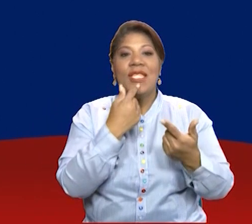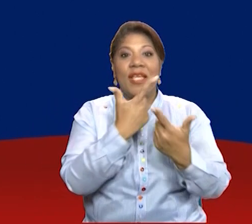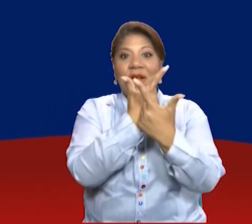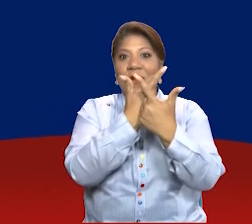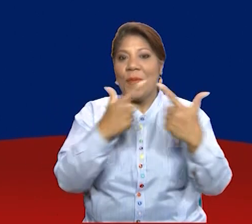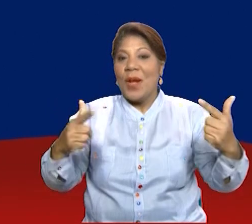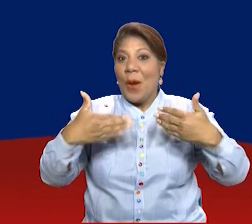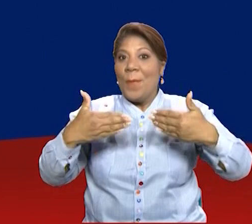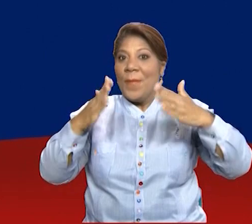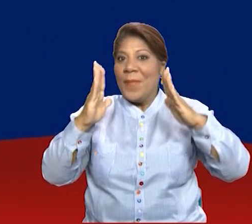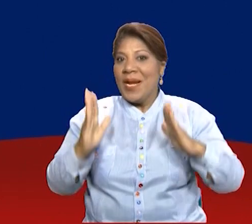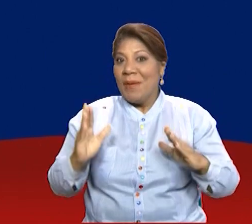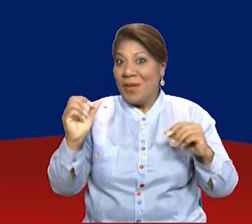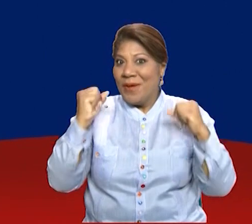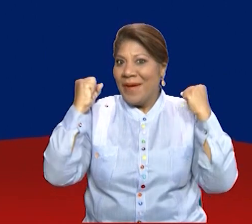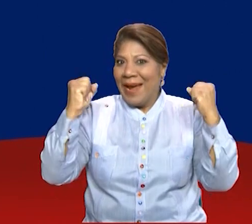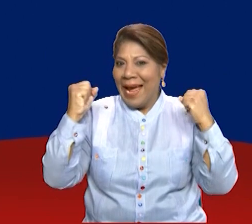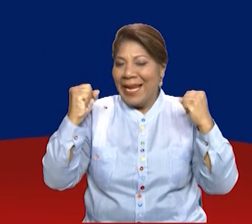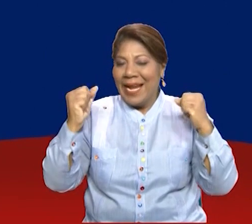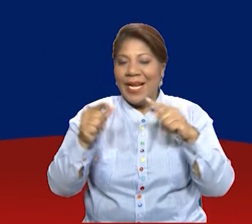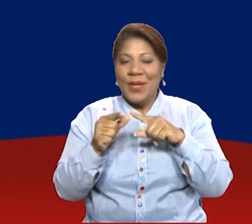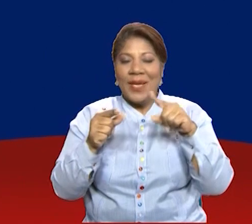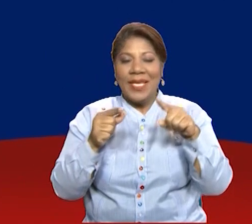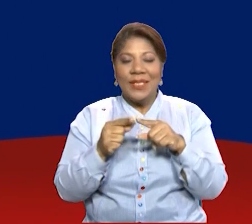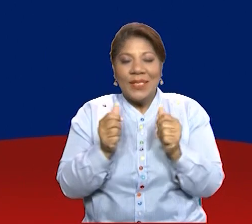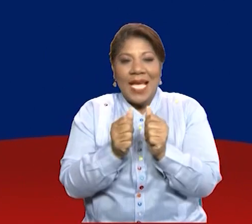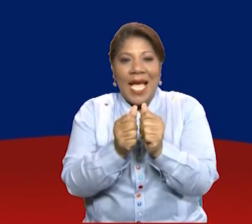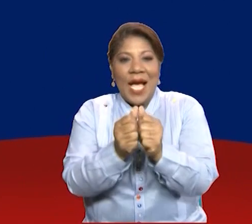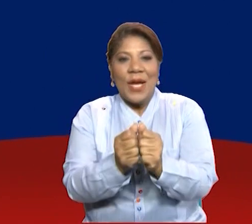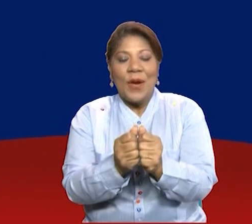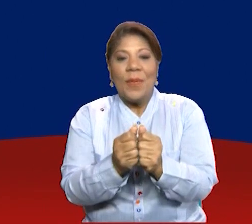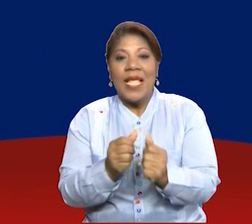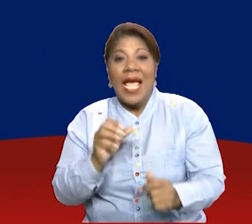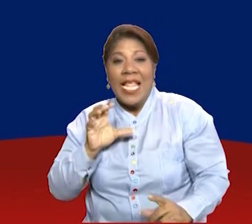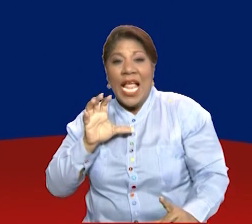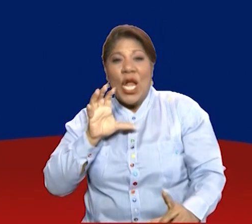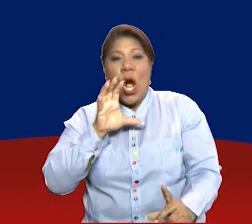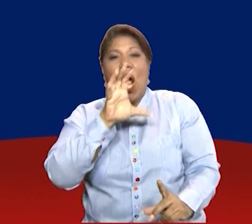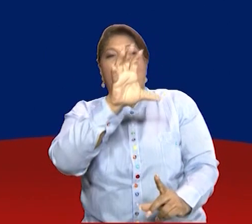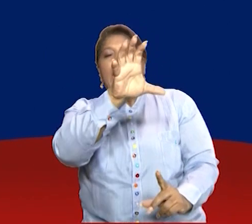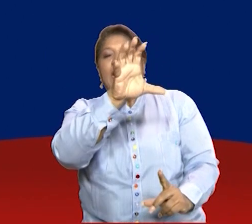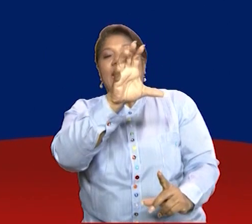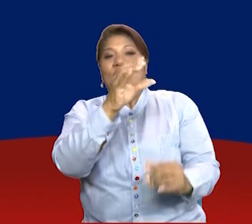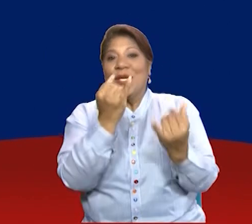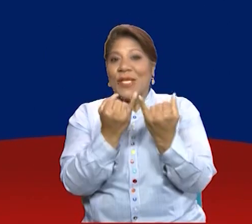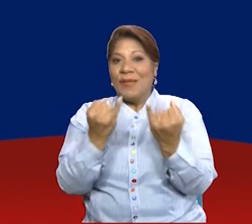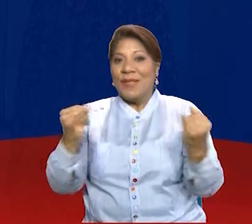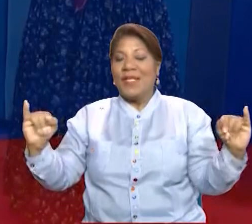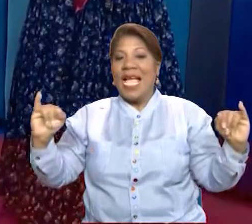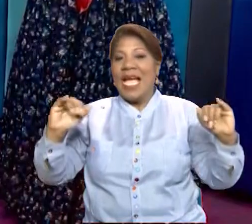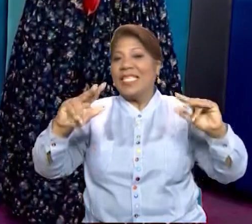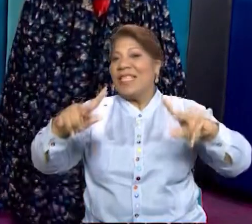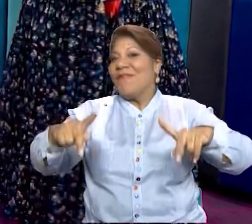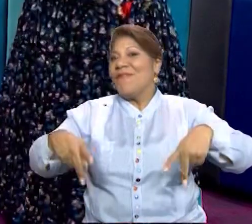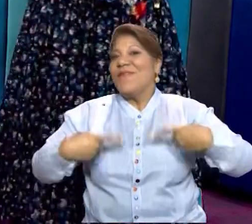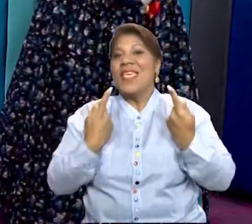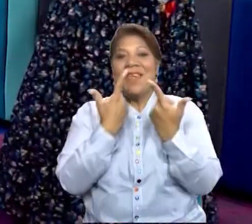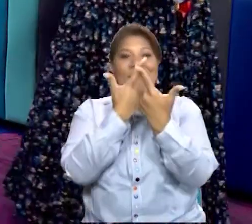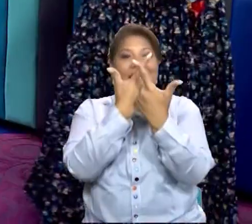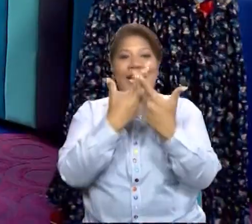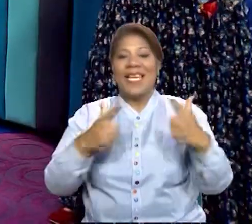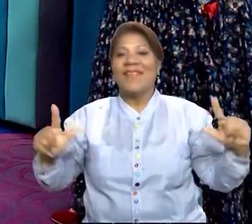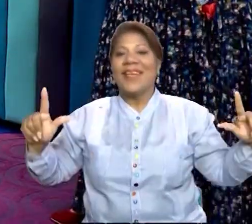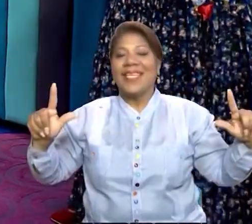yugo colonial español, acompañadas de los gritos de independencia. ¡Viva la libertad! ¡Viva